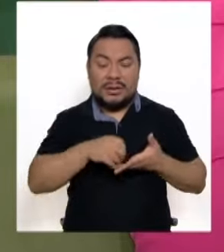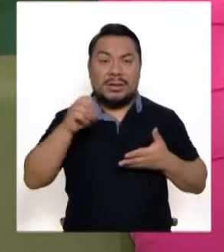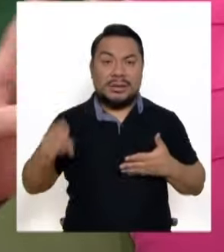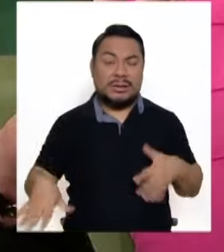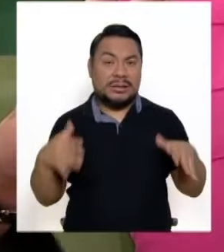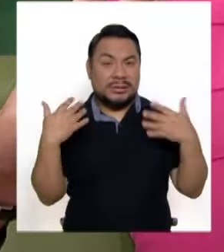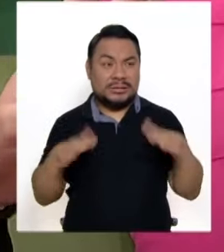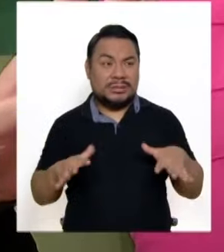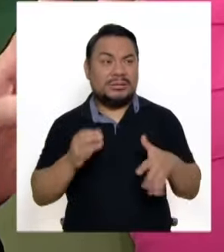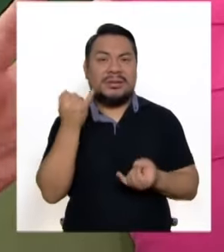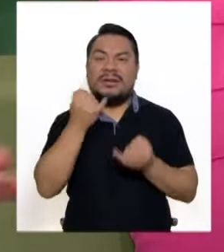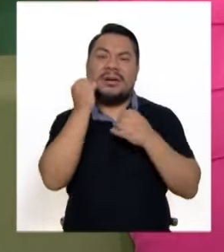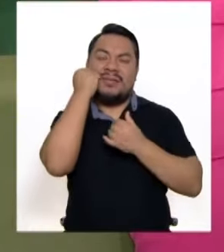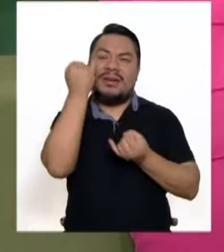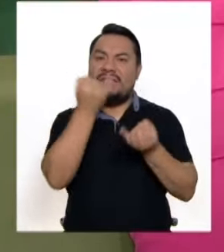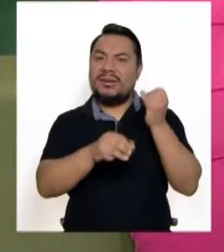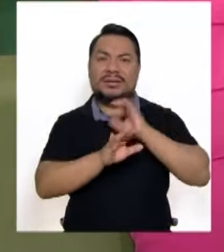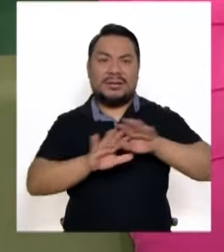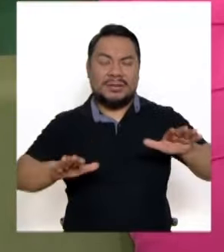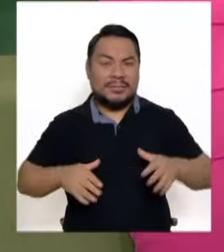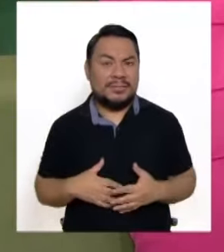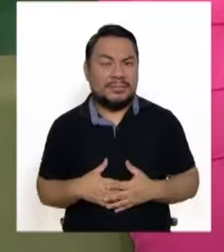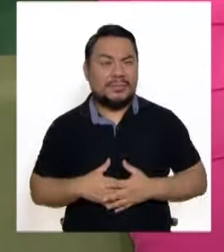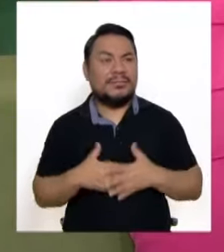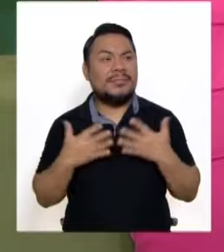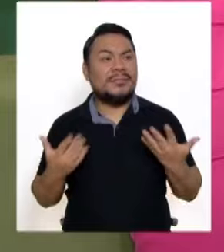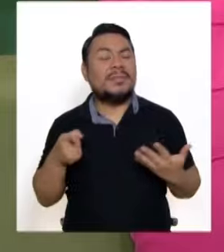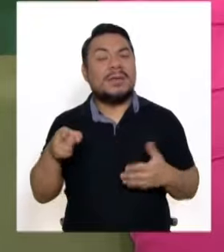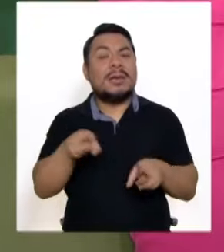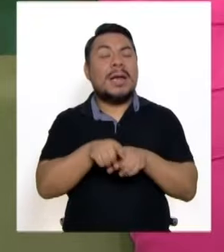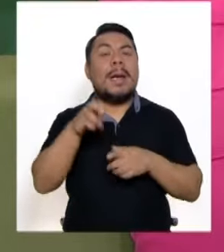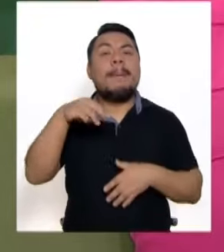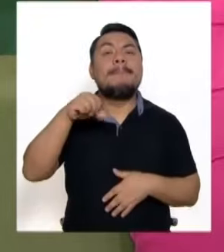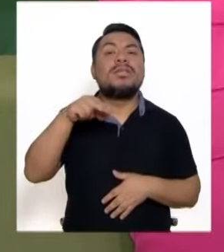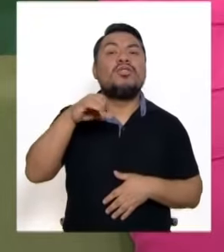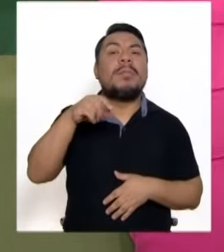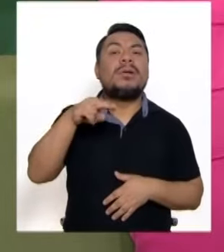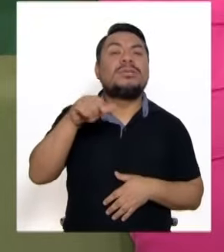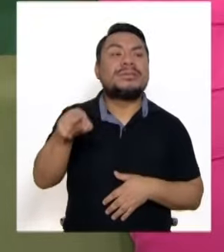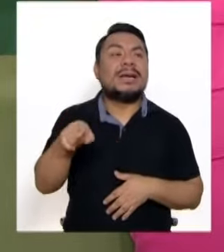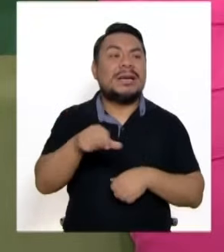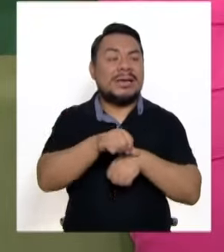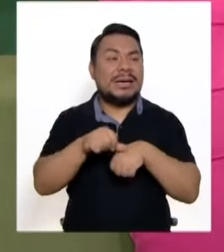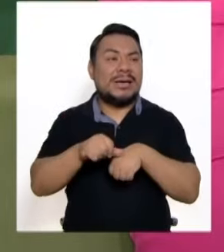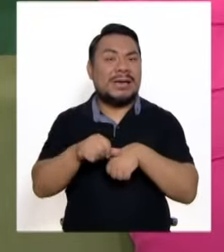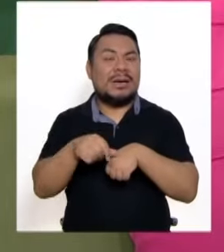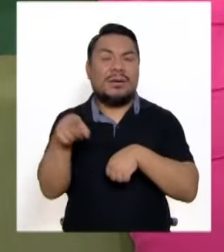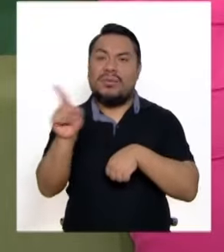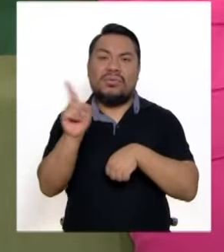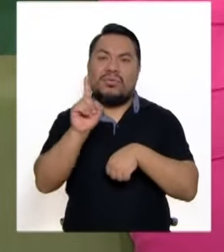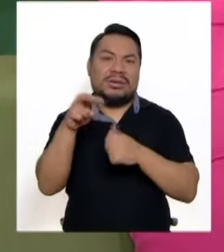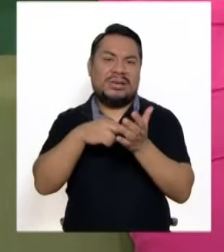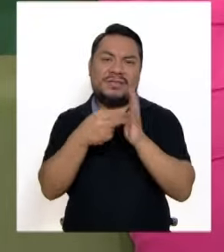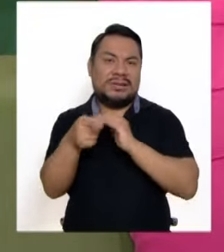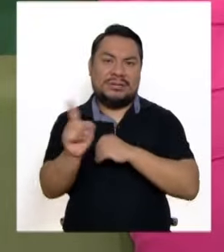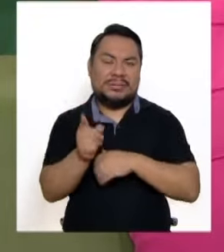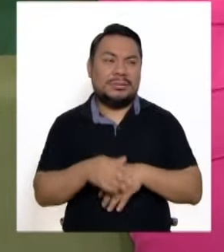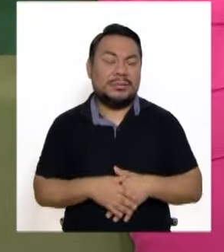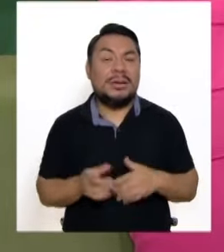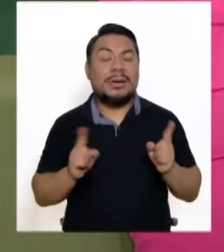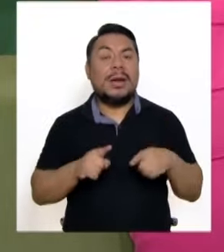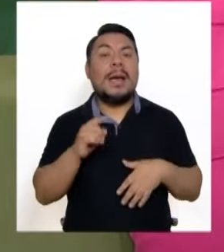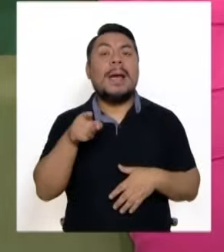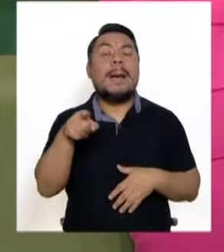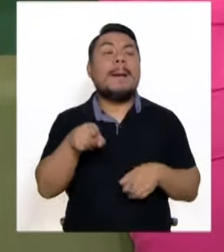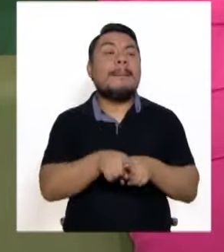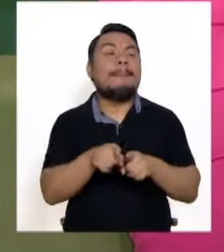ese momento se acabaron las reglas. Entonces, la menopausia quirúrgica no es eso. La menopausia quirúrgica es cuando, independientemente